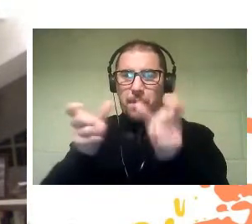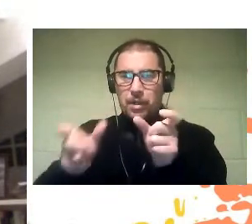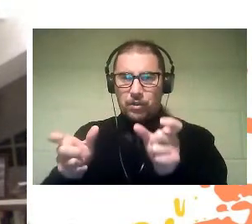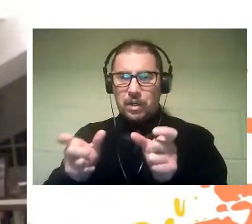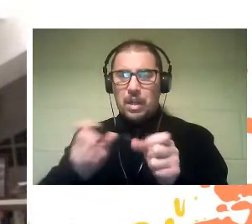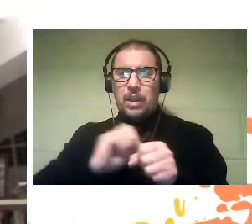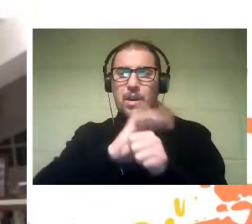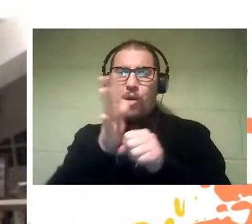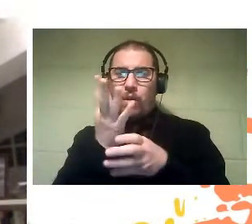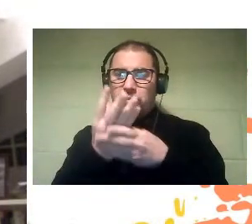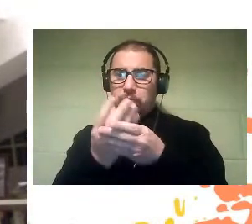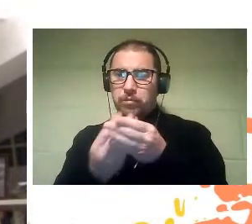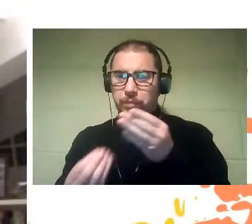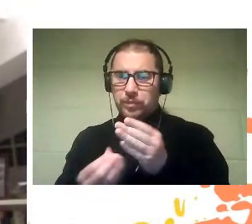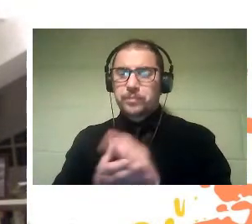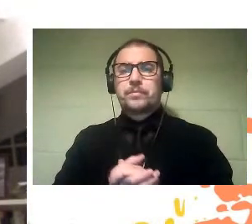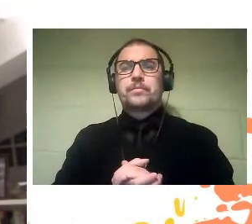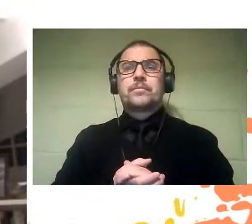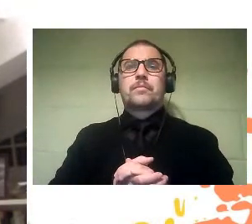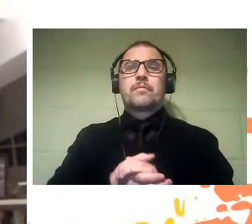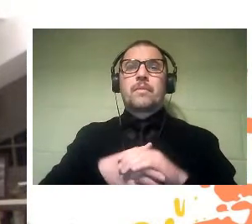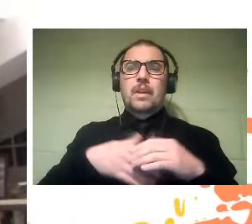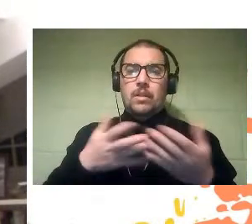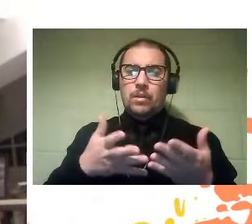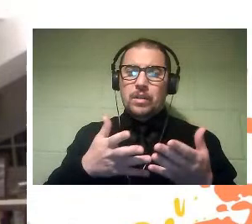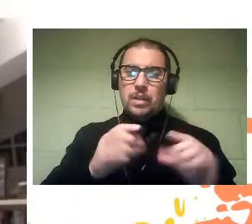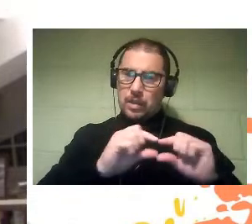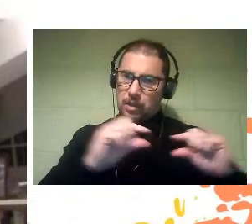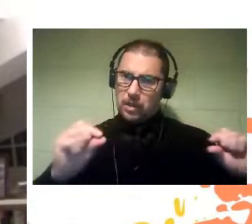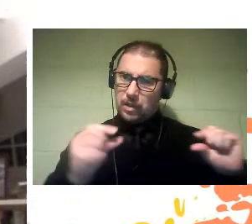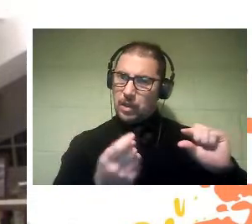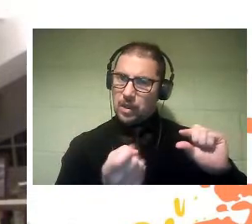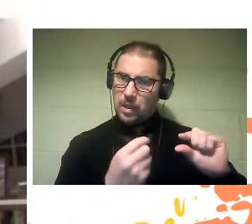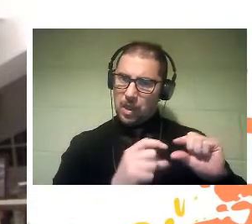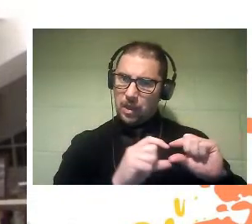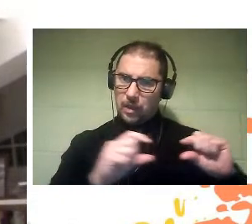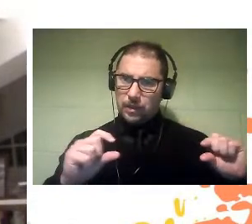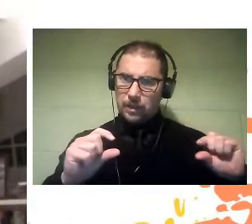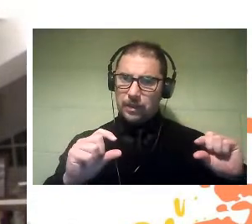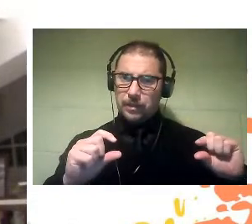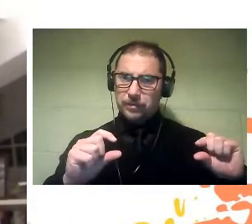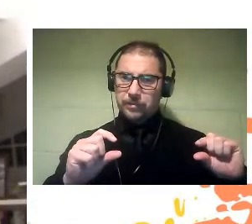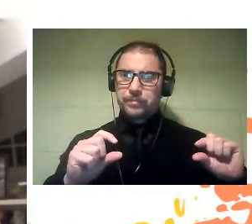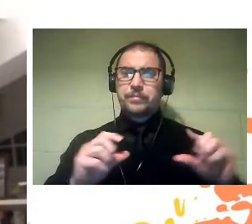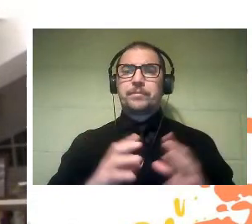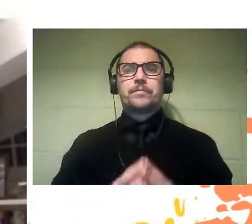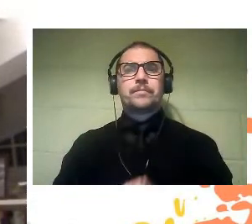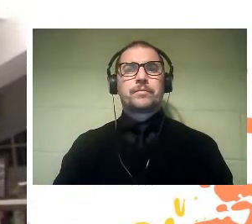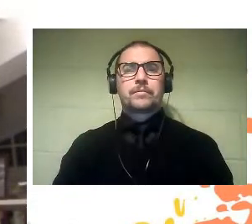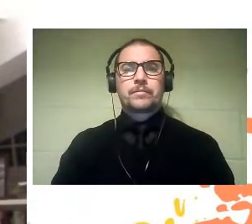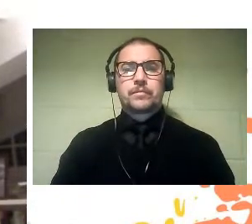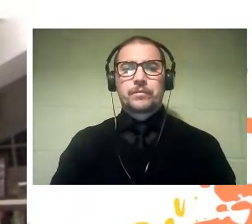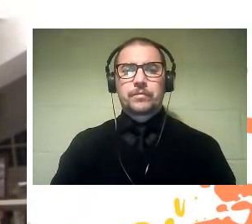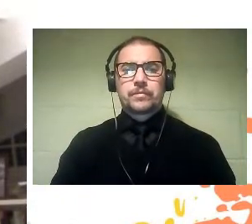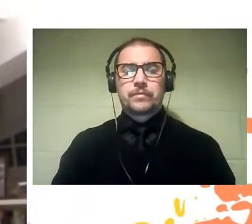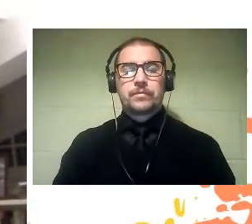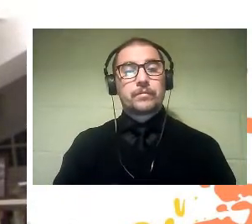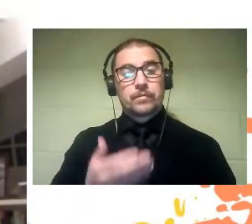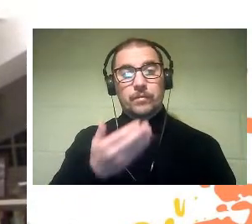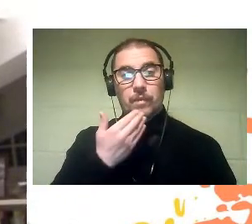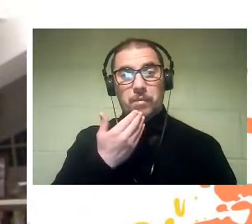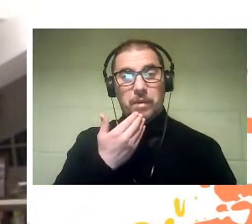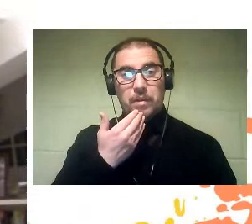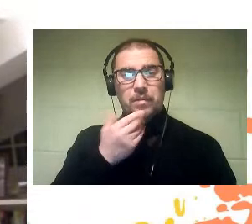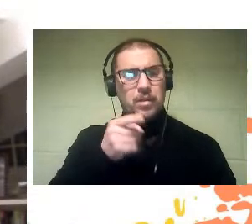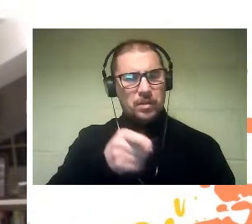de COVID-19, cuyo link aparece anotado en la pantalla. Le hará